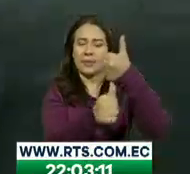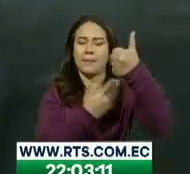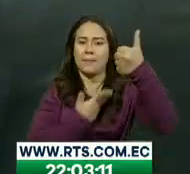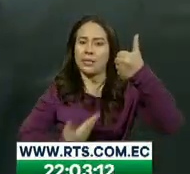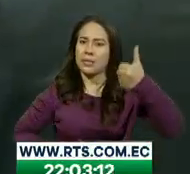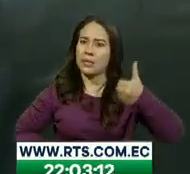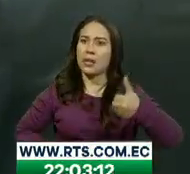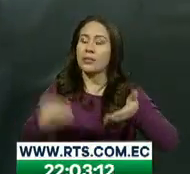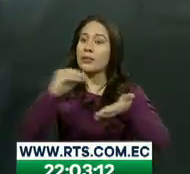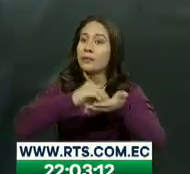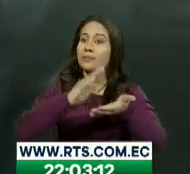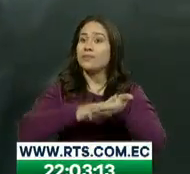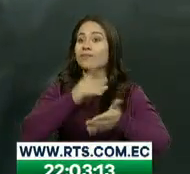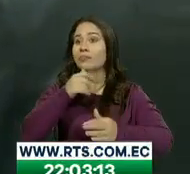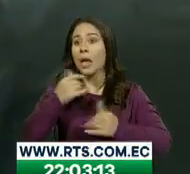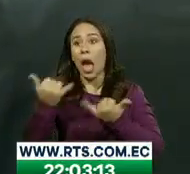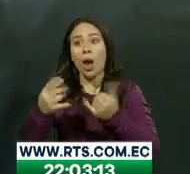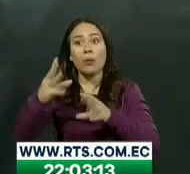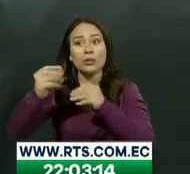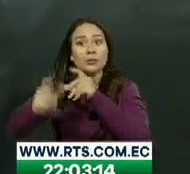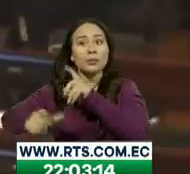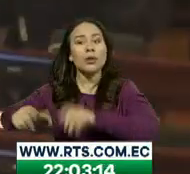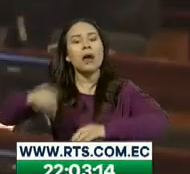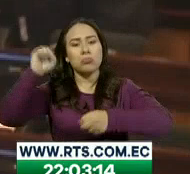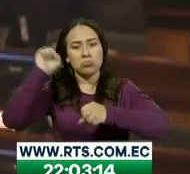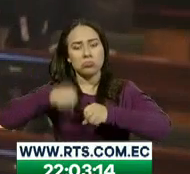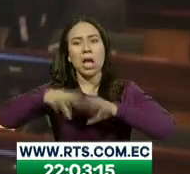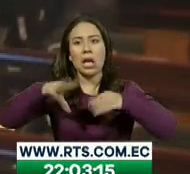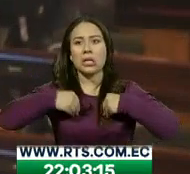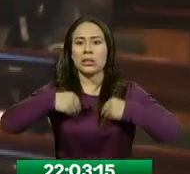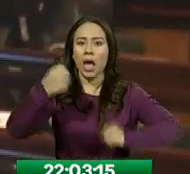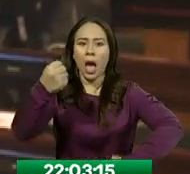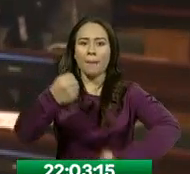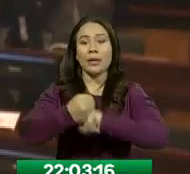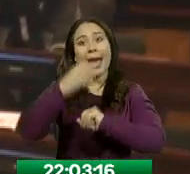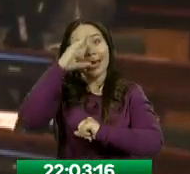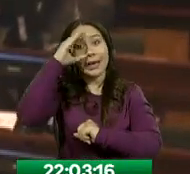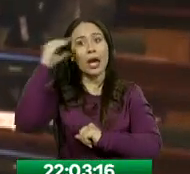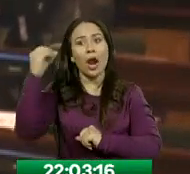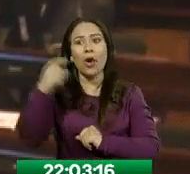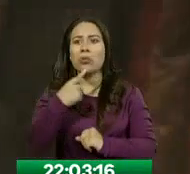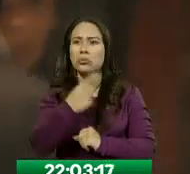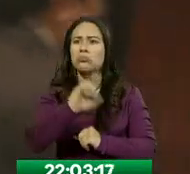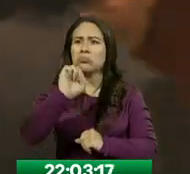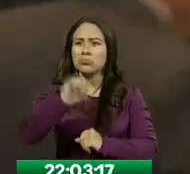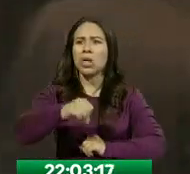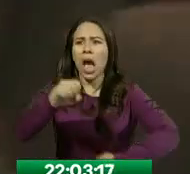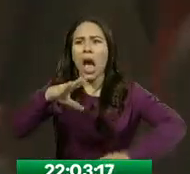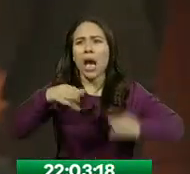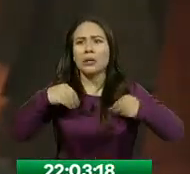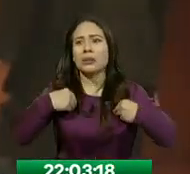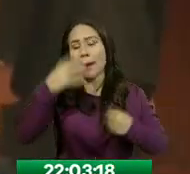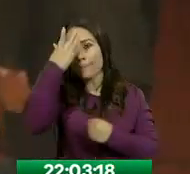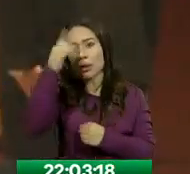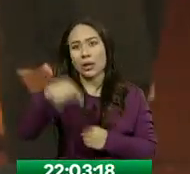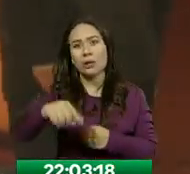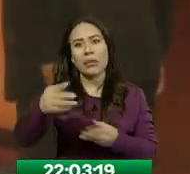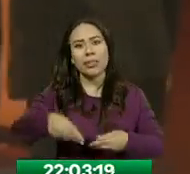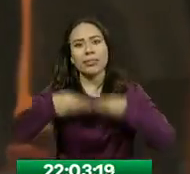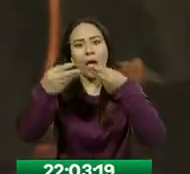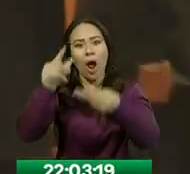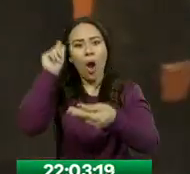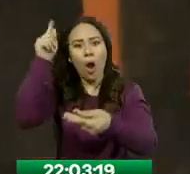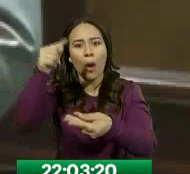vicepresidencia. Cosa que apoyaron la gran mayoría de bloques. En Creo se decía que era necesario apoyar al primero de la terna para darle gobernabilidad